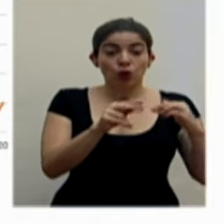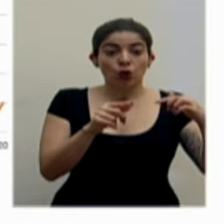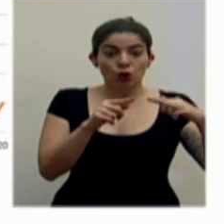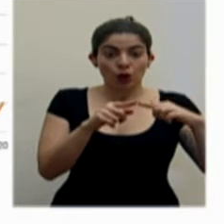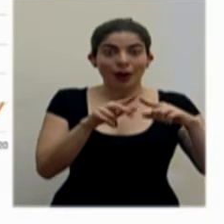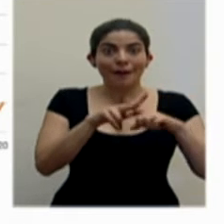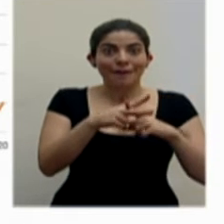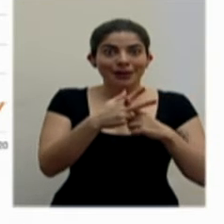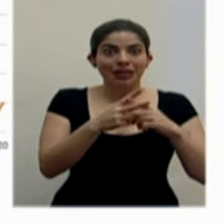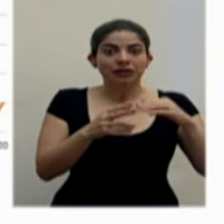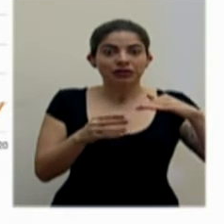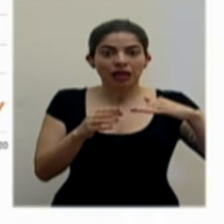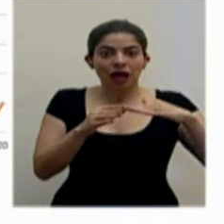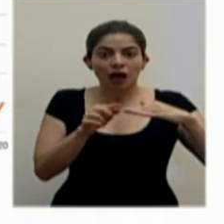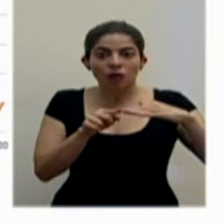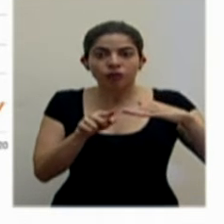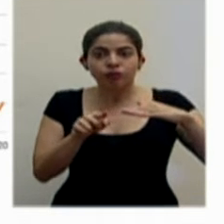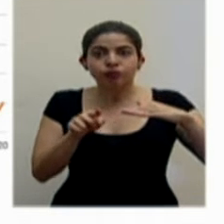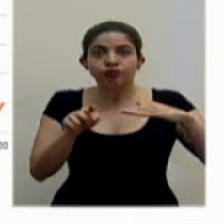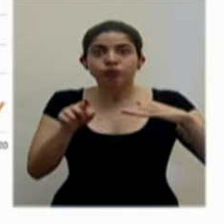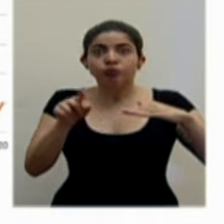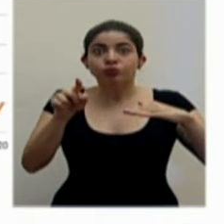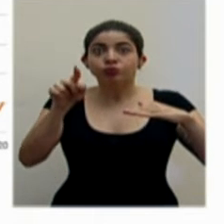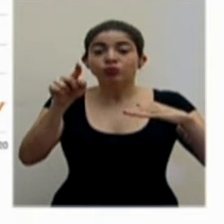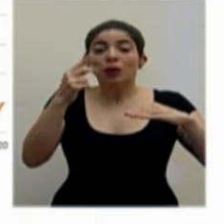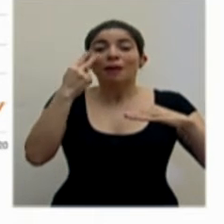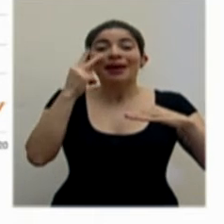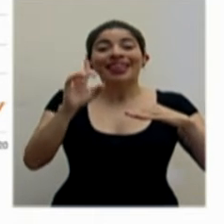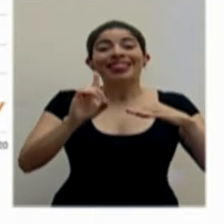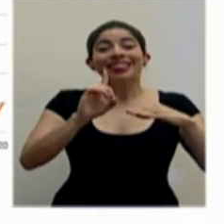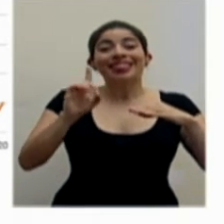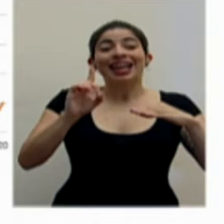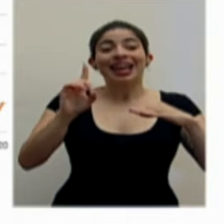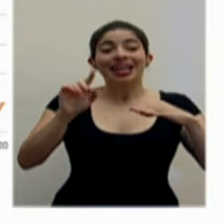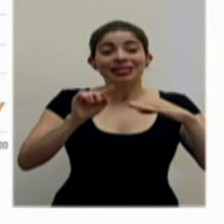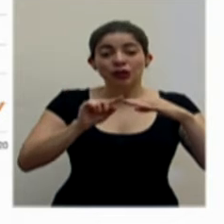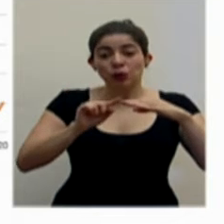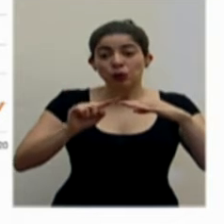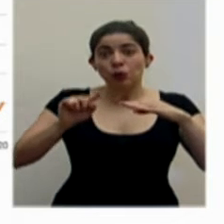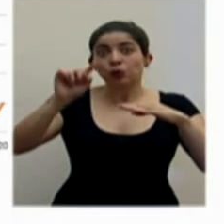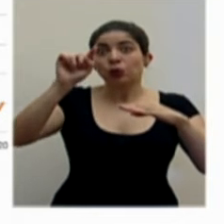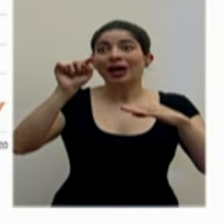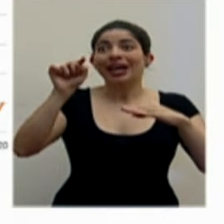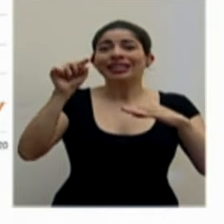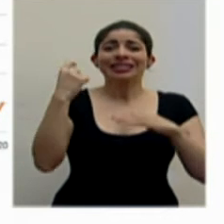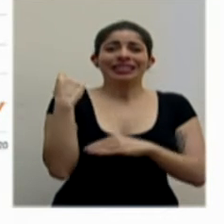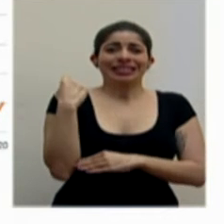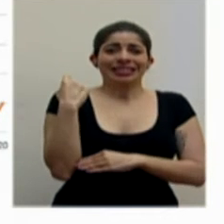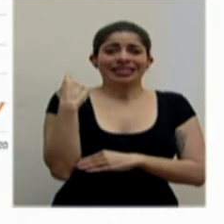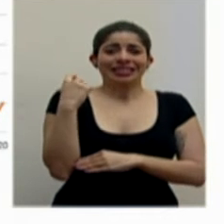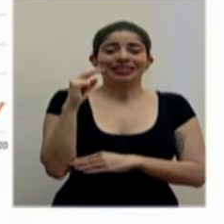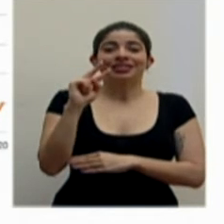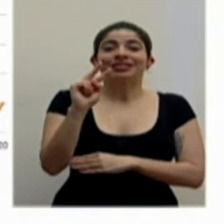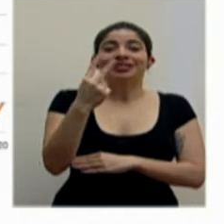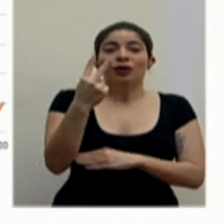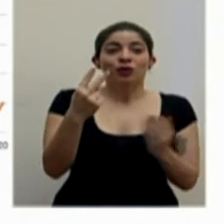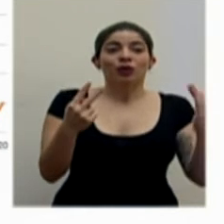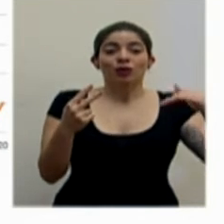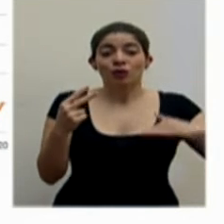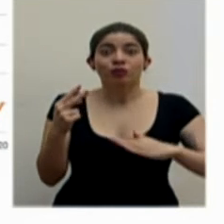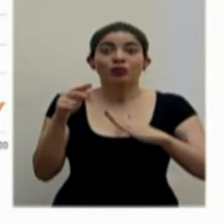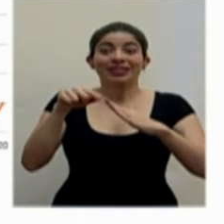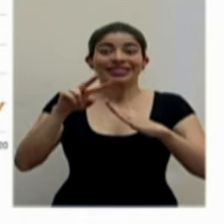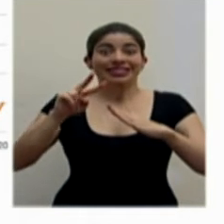subir rápidamente y ese pico que se ve a la derecha es el pico reciente de esta segunda ola